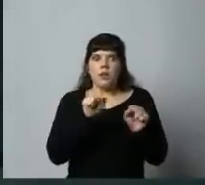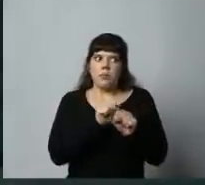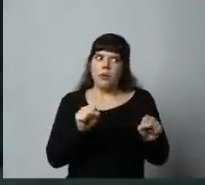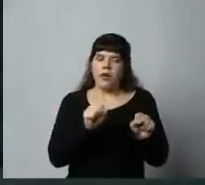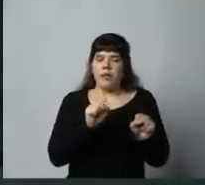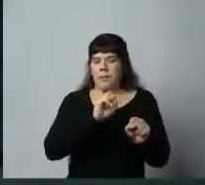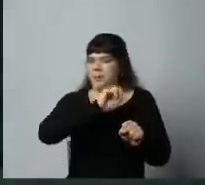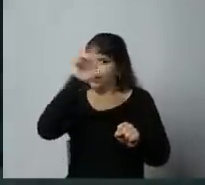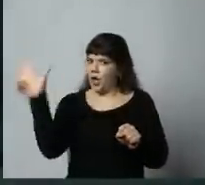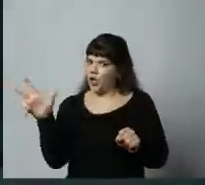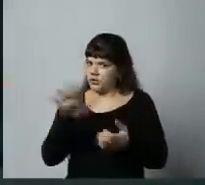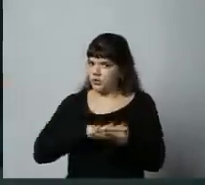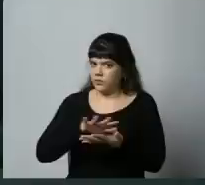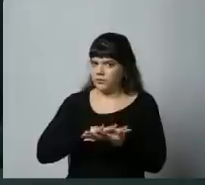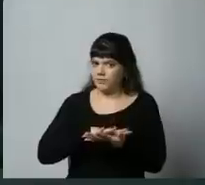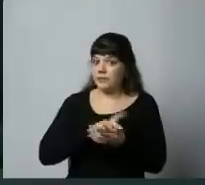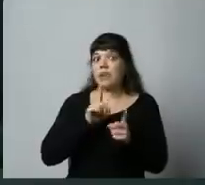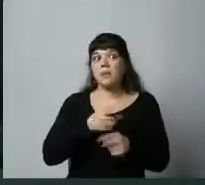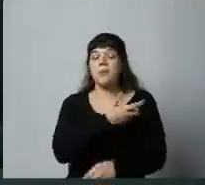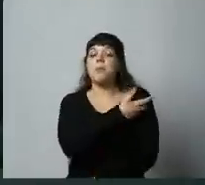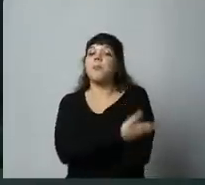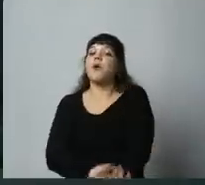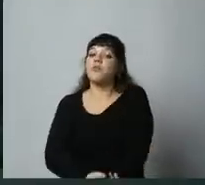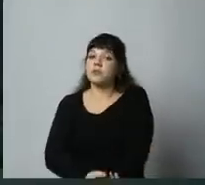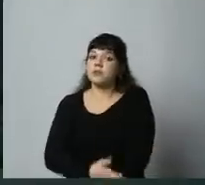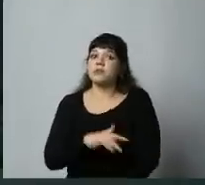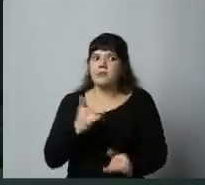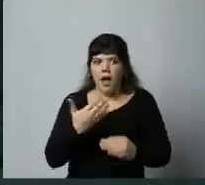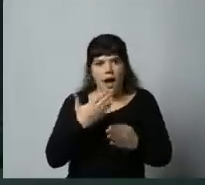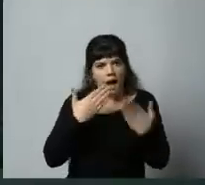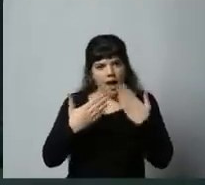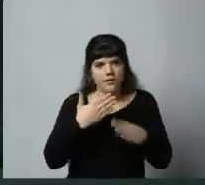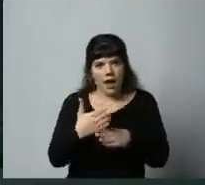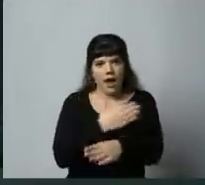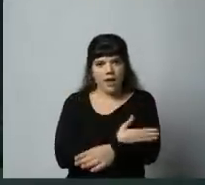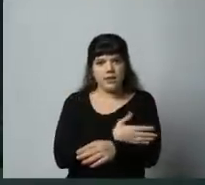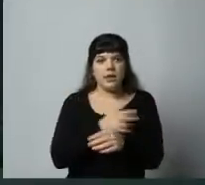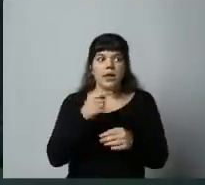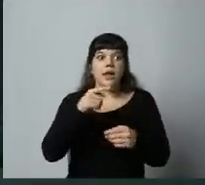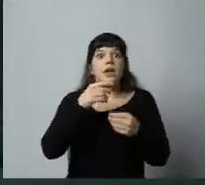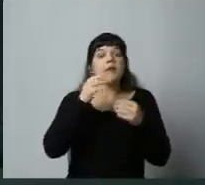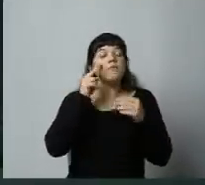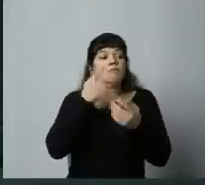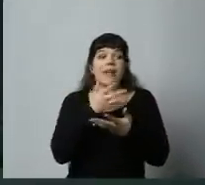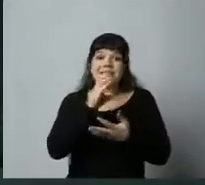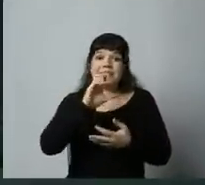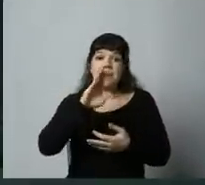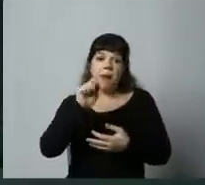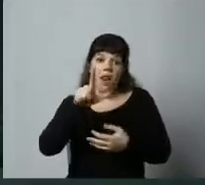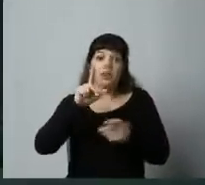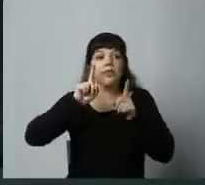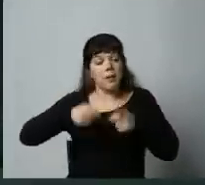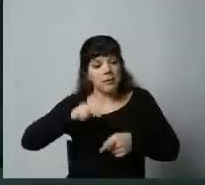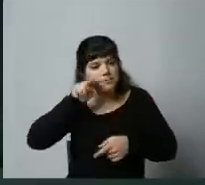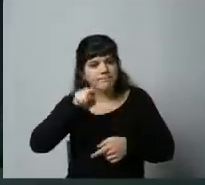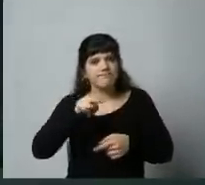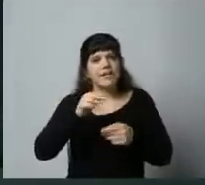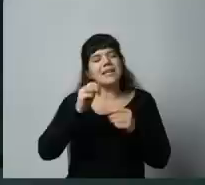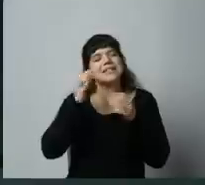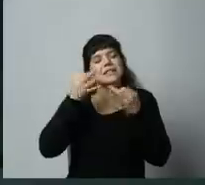imperar pobreza que también hemos hablado de la pobreza estima la cepal que Uruguay en 2020 va a aumentar en